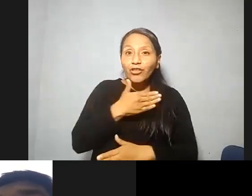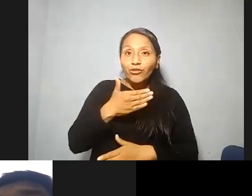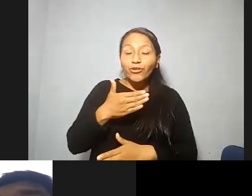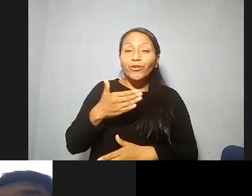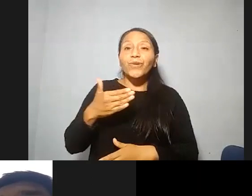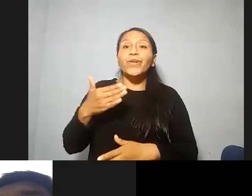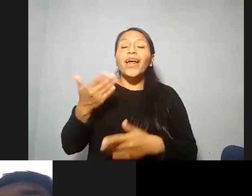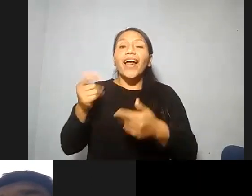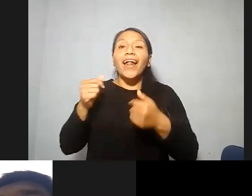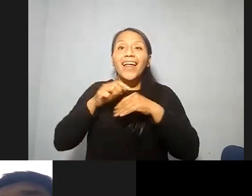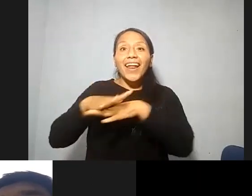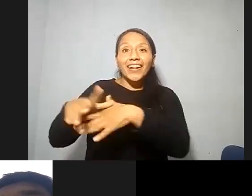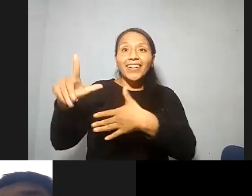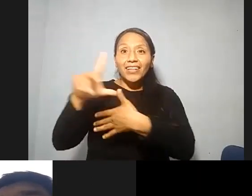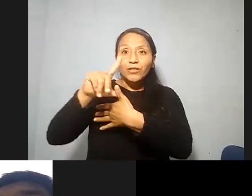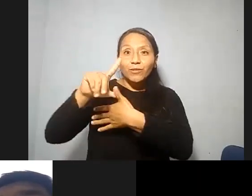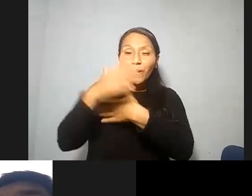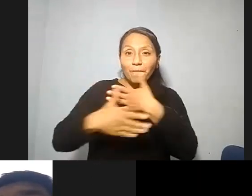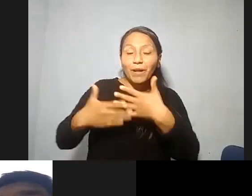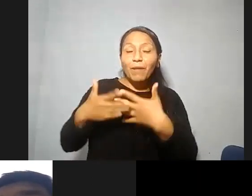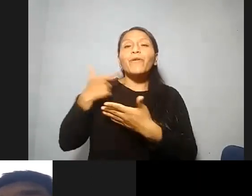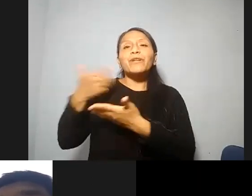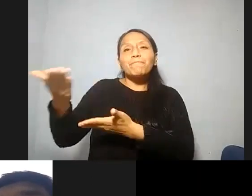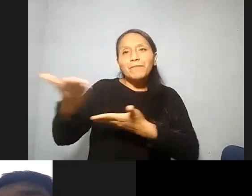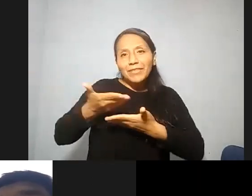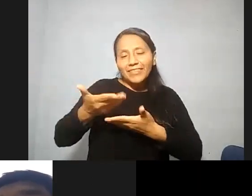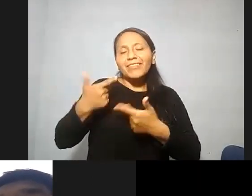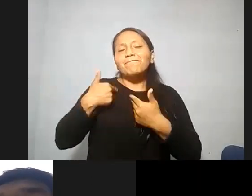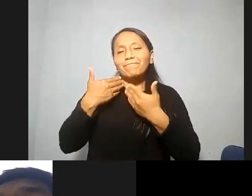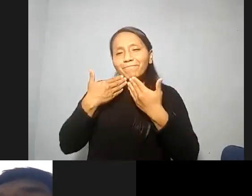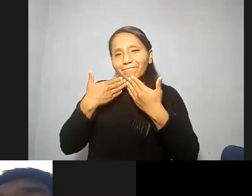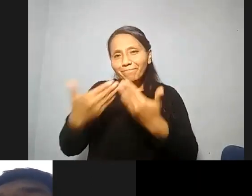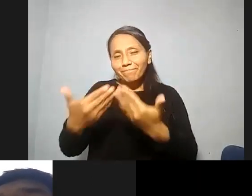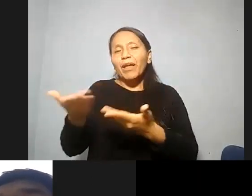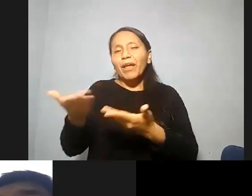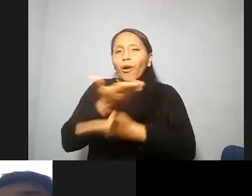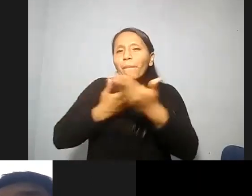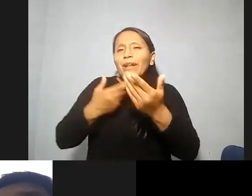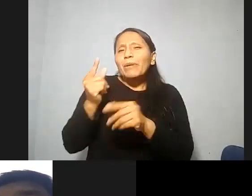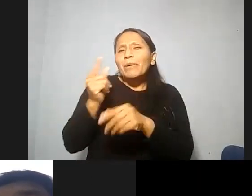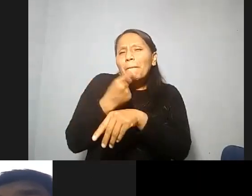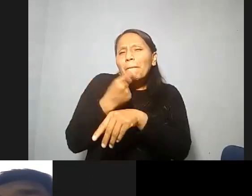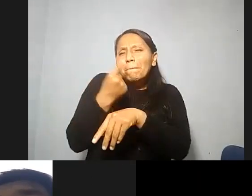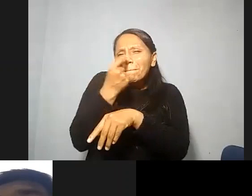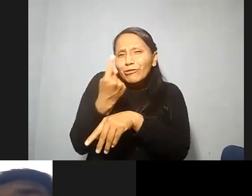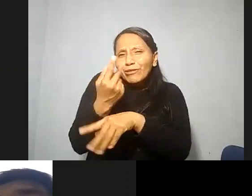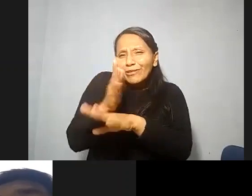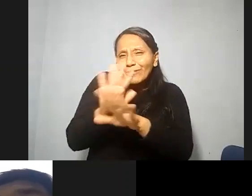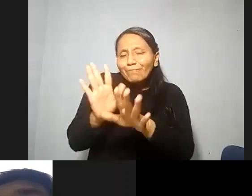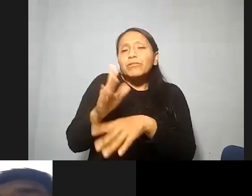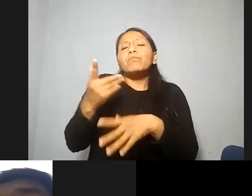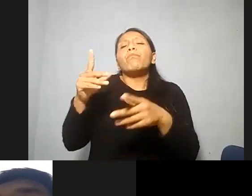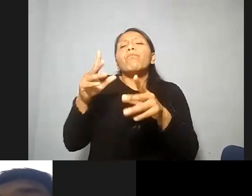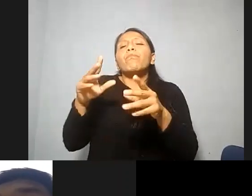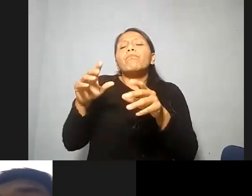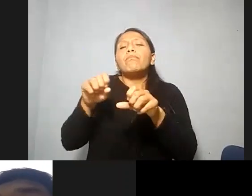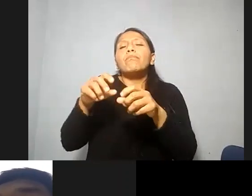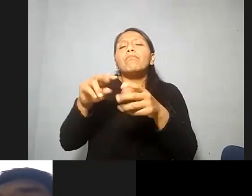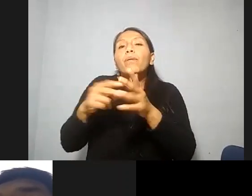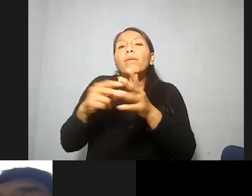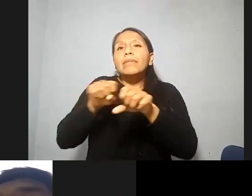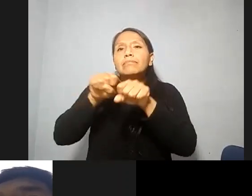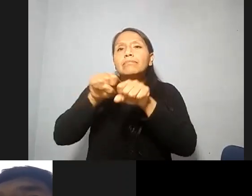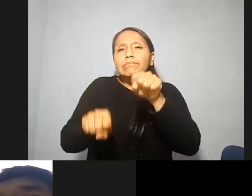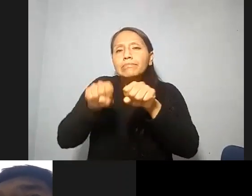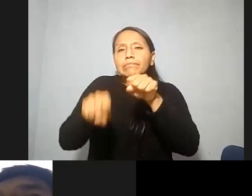red latinoamericana por invitarme, por permitirme compartir, aunque sea unos minutitos. Por problema de conectividad, no pude